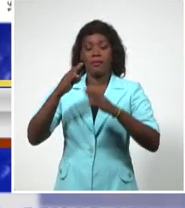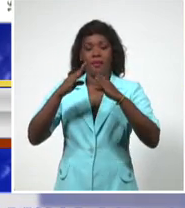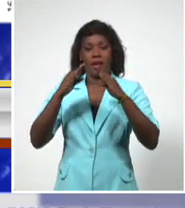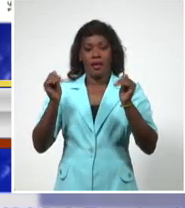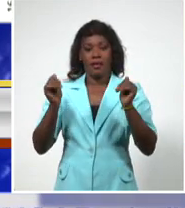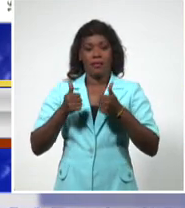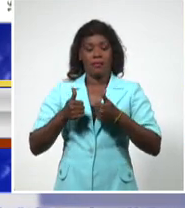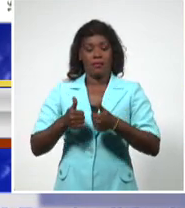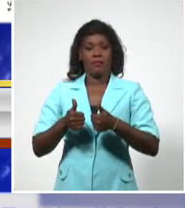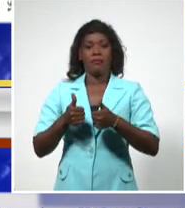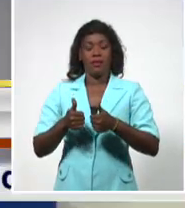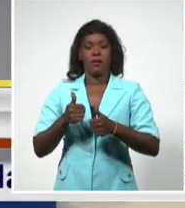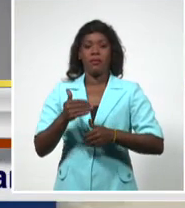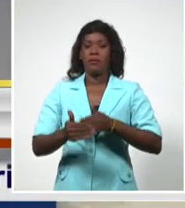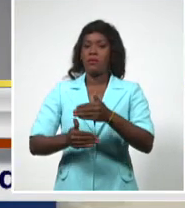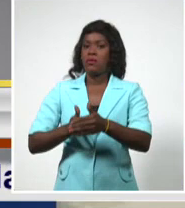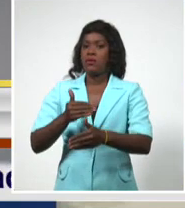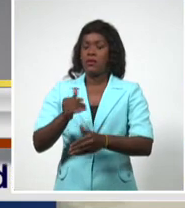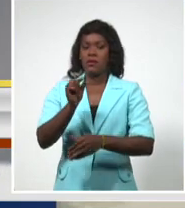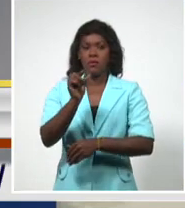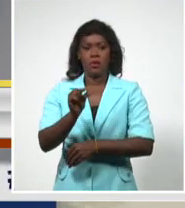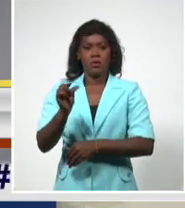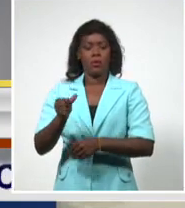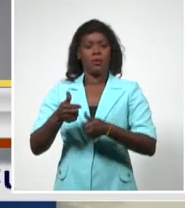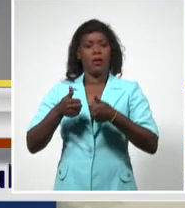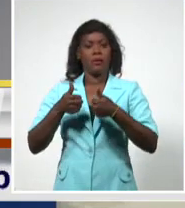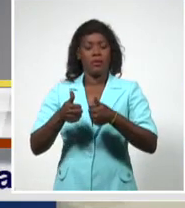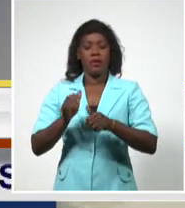pacientes recuperados con la enfermedad ascienden a